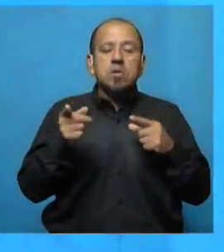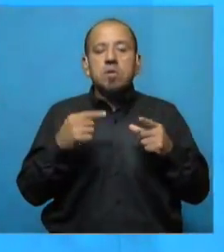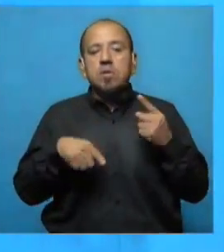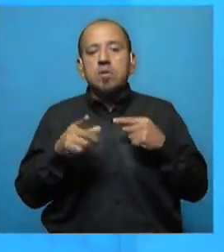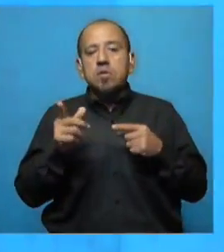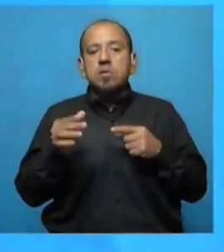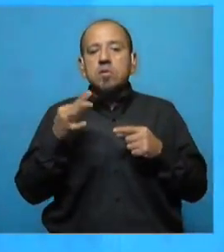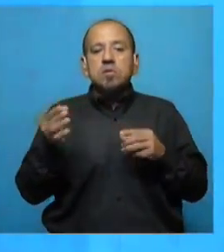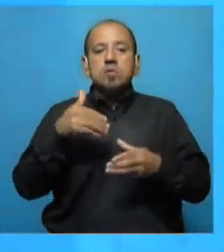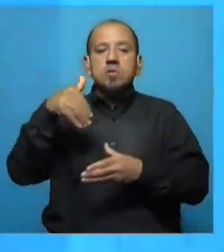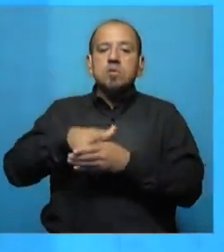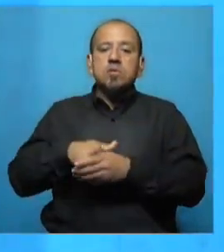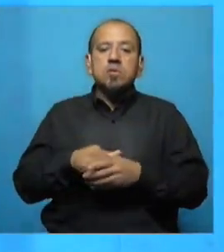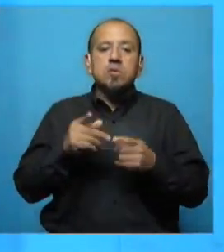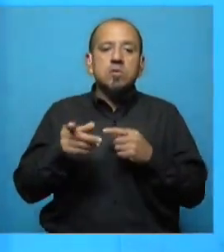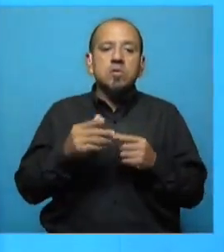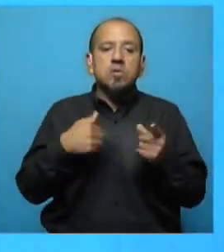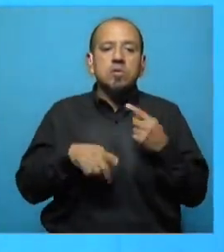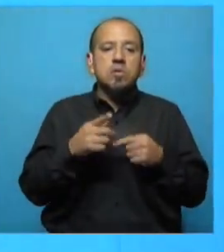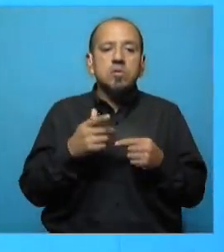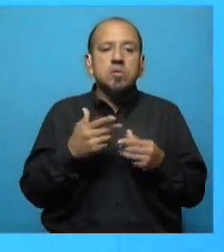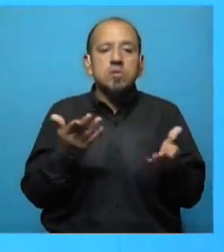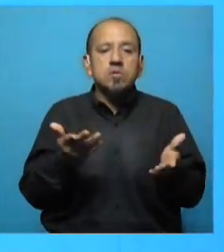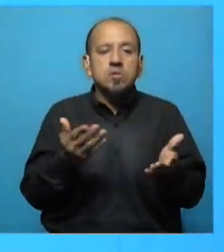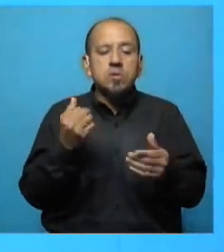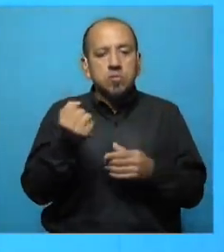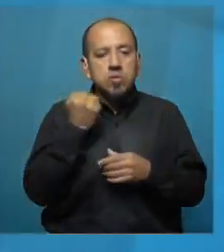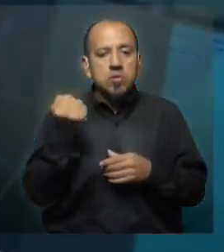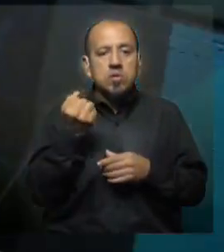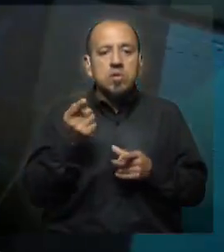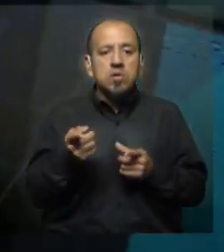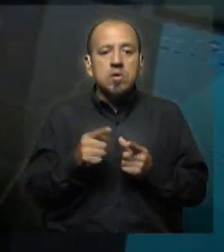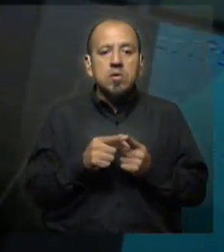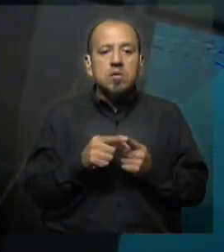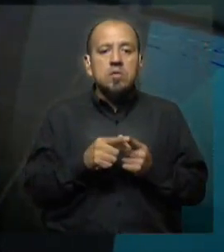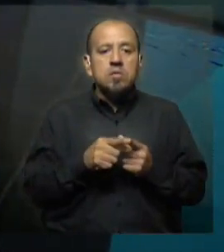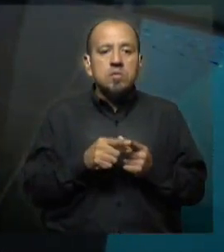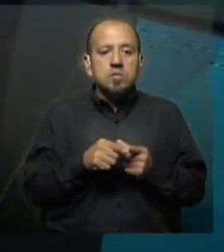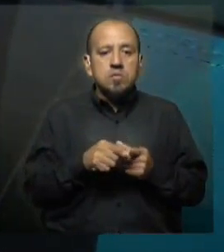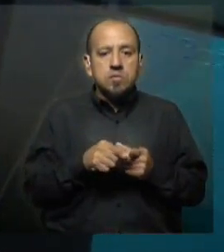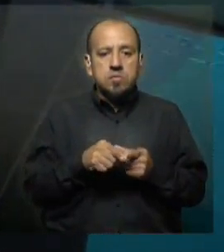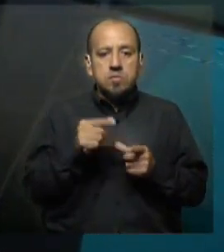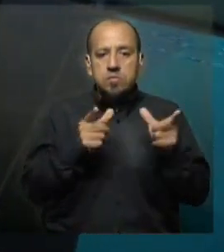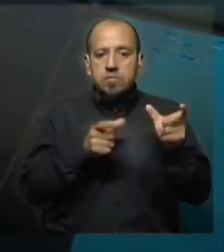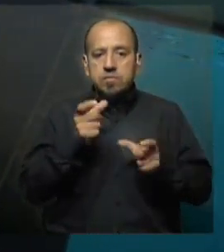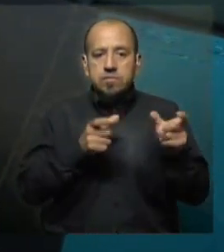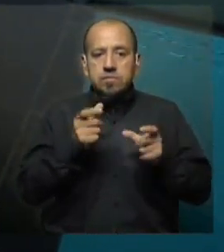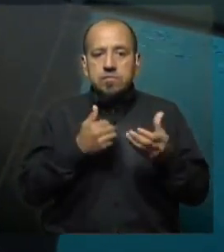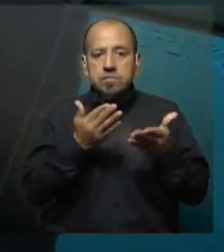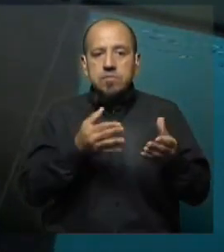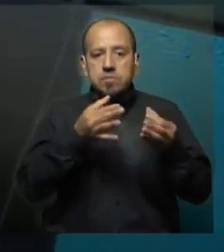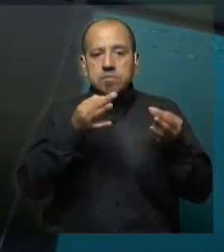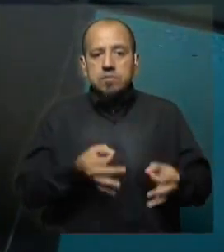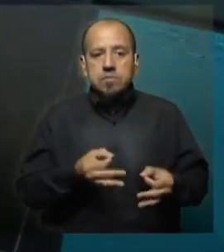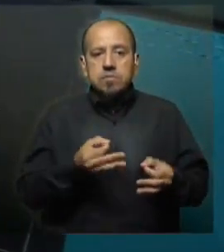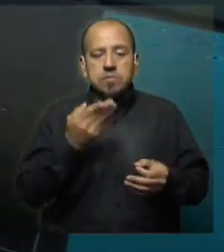la gente no dice a quién vota Y a quién no vota Como si eso tuviera algún tipo de relevancia este la gente te tiene que querer por completo Si